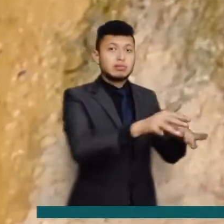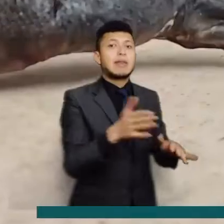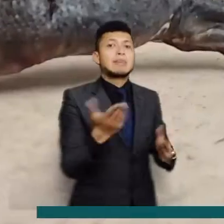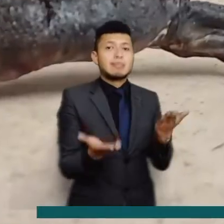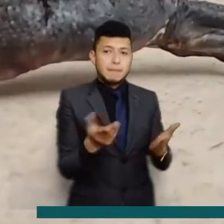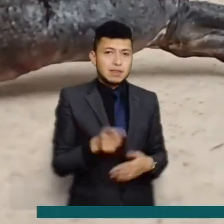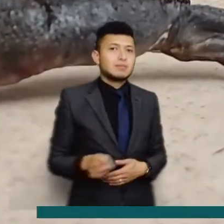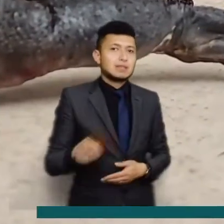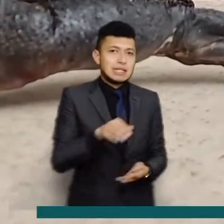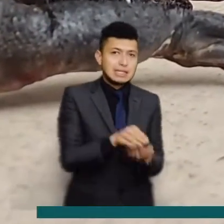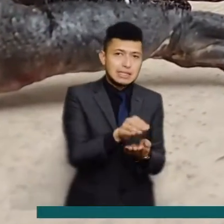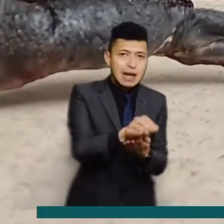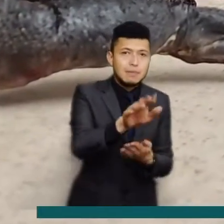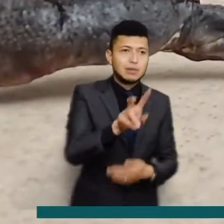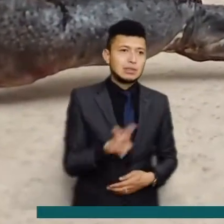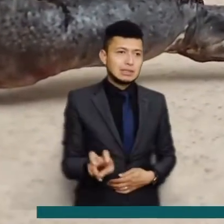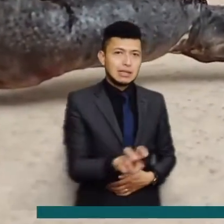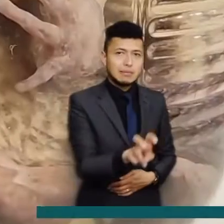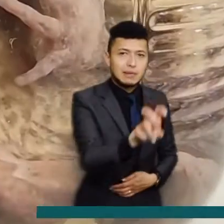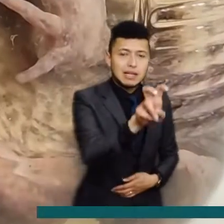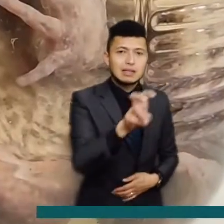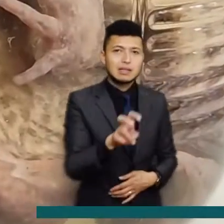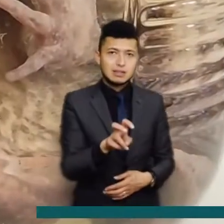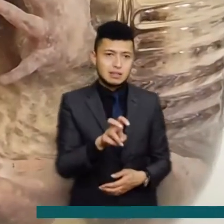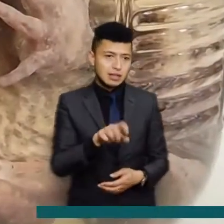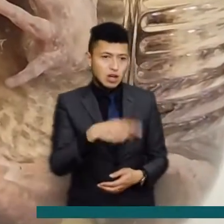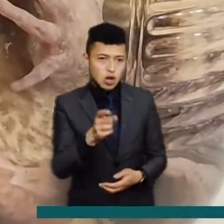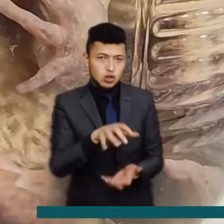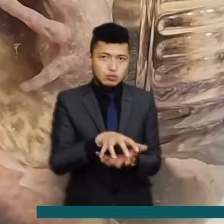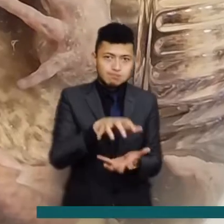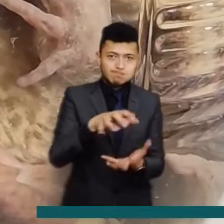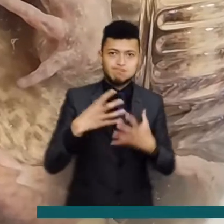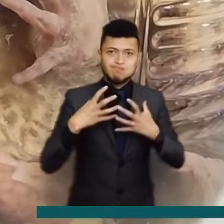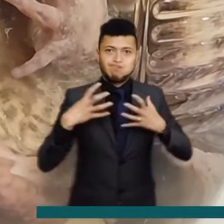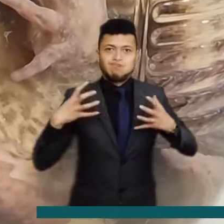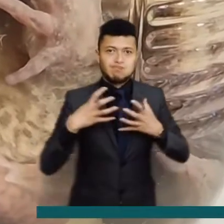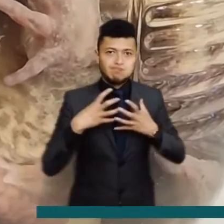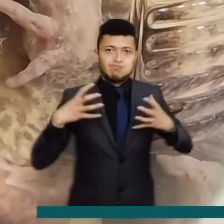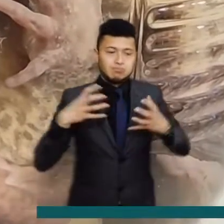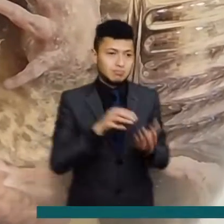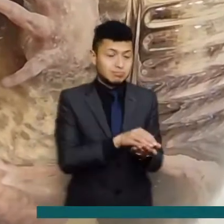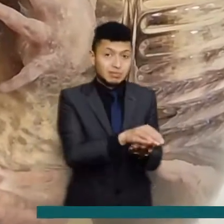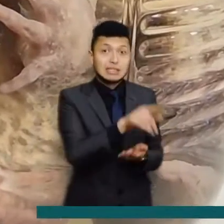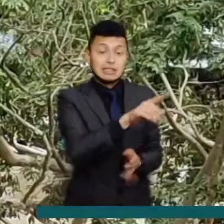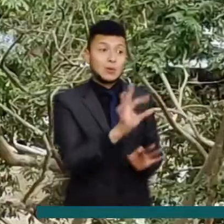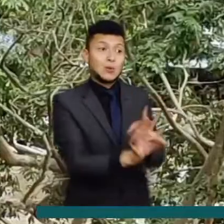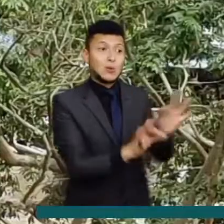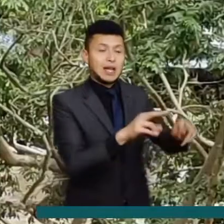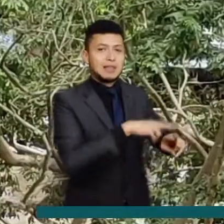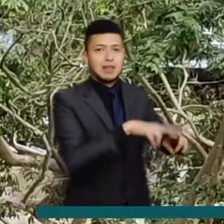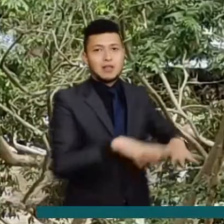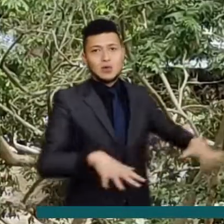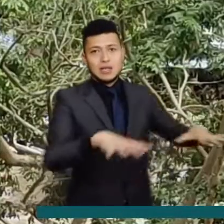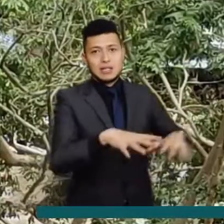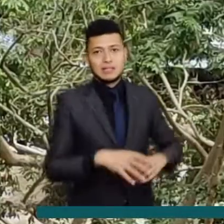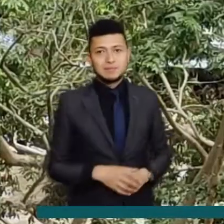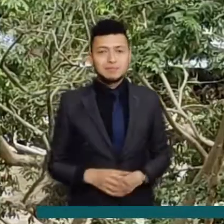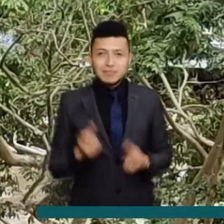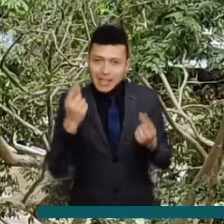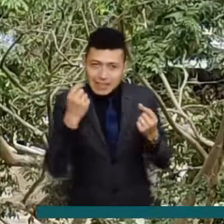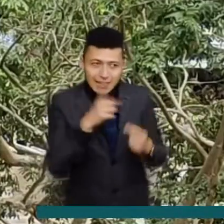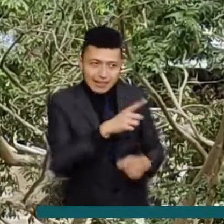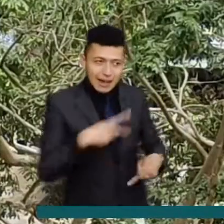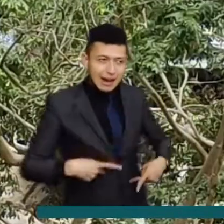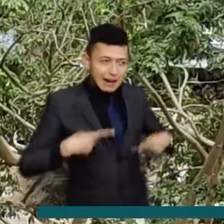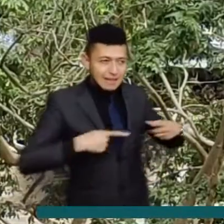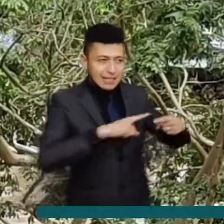animales como sapos, ranas y serpientes, ya que ellos serían una especie de guardianes de la naturaleza. Conocer sobre estas especies, entender